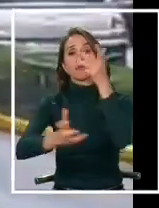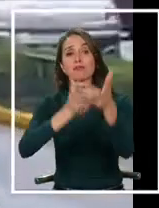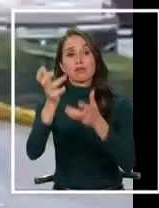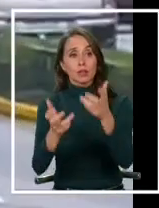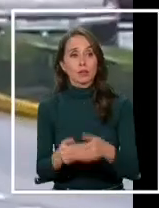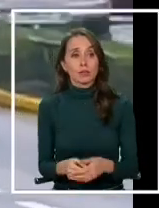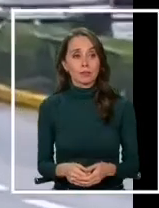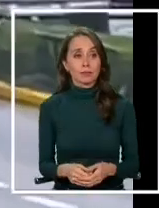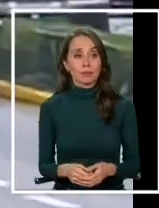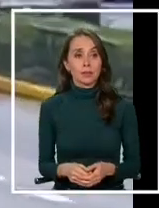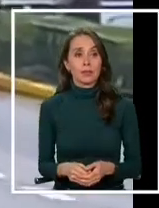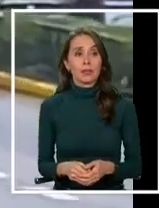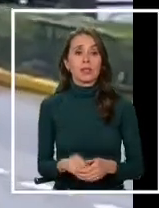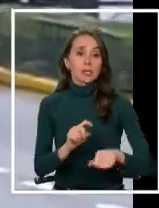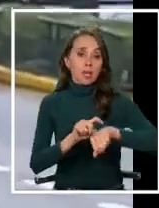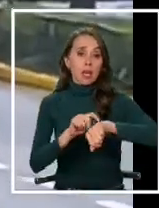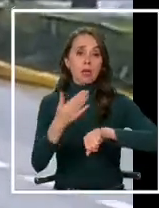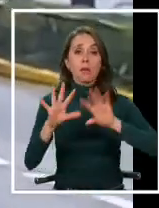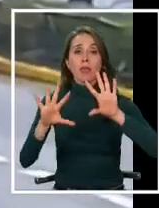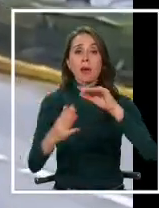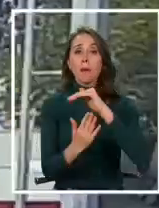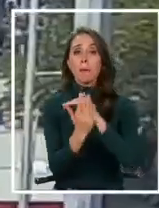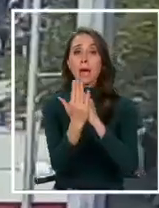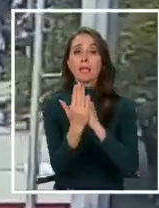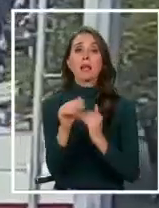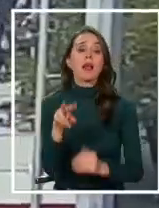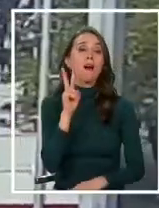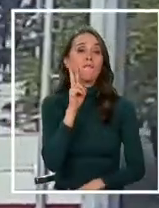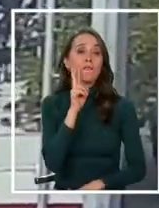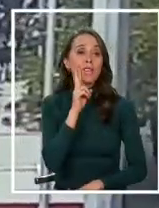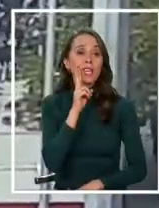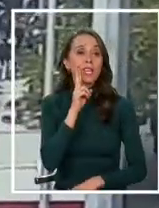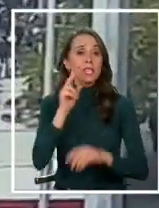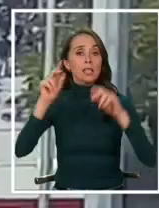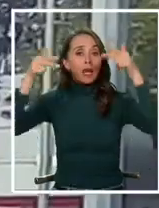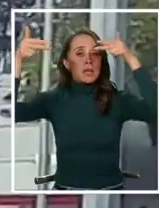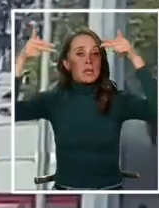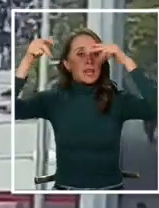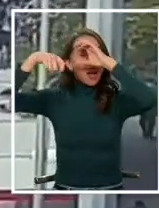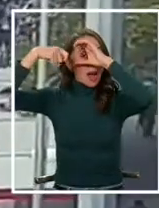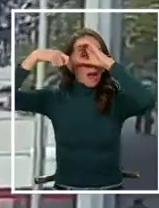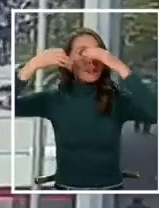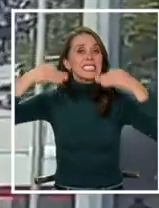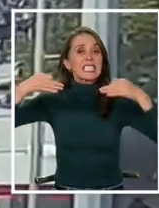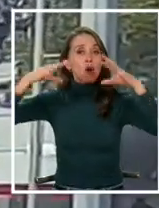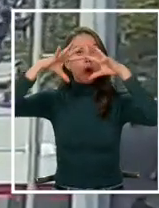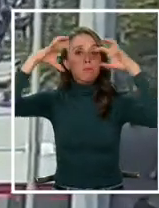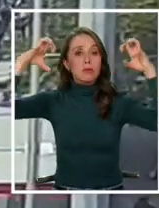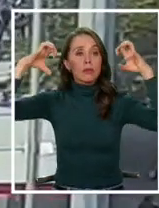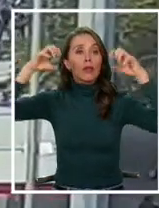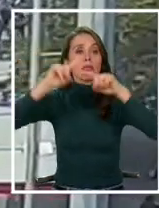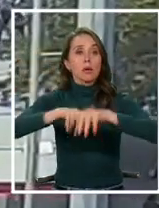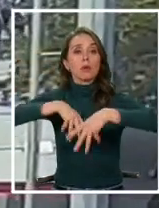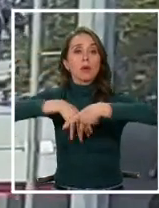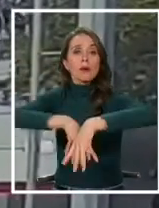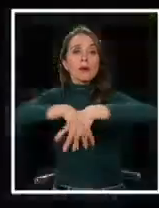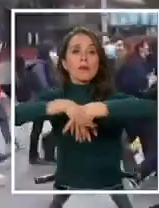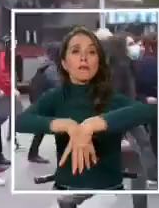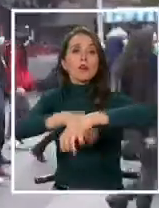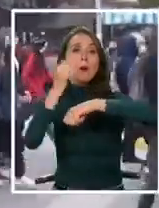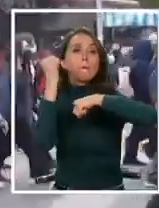año fue pasadas a las 10 de la mañana este viernes cuando las cámaras de seguridad registraron una nueva protesta